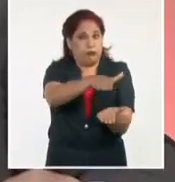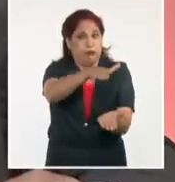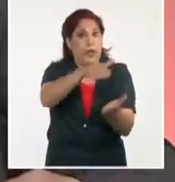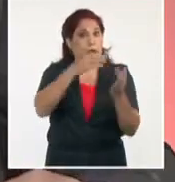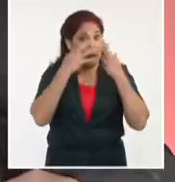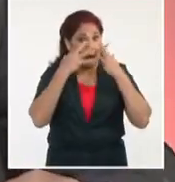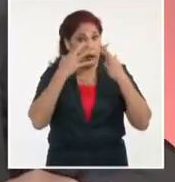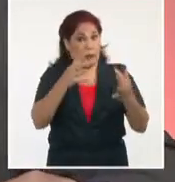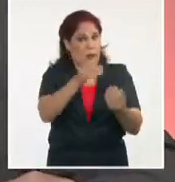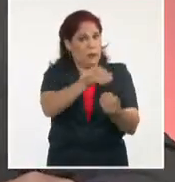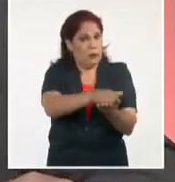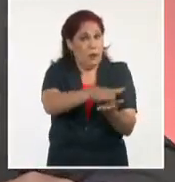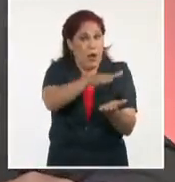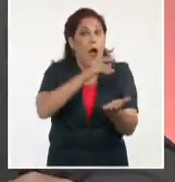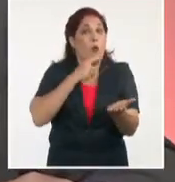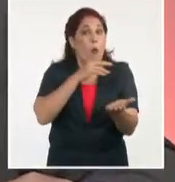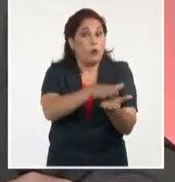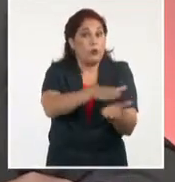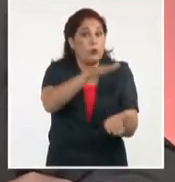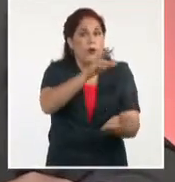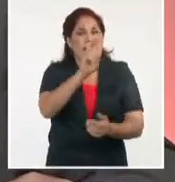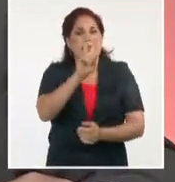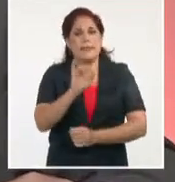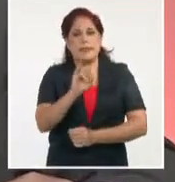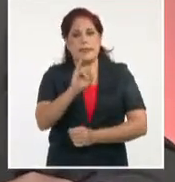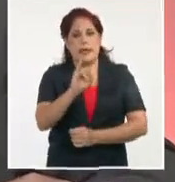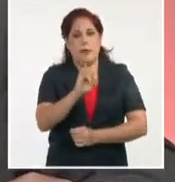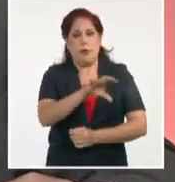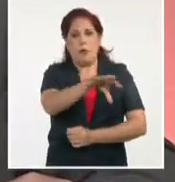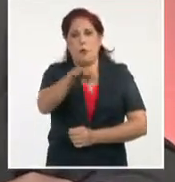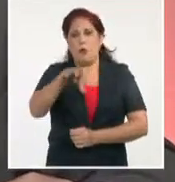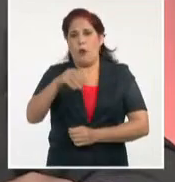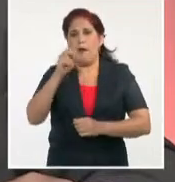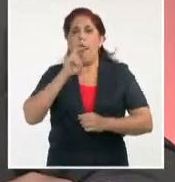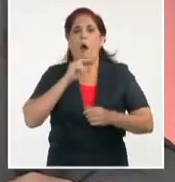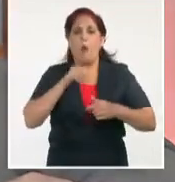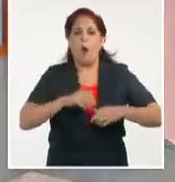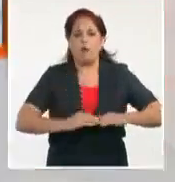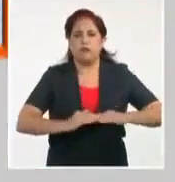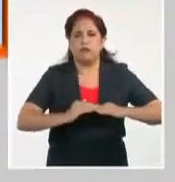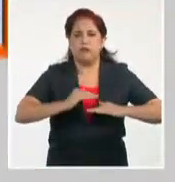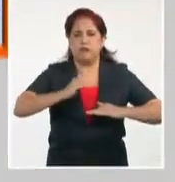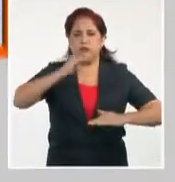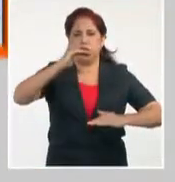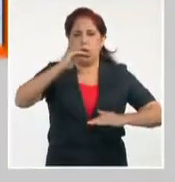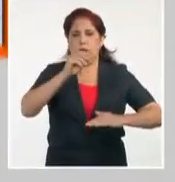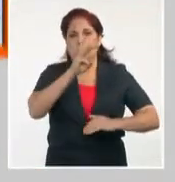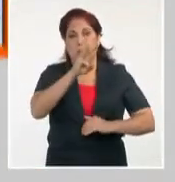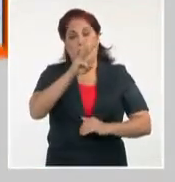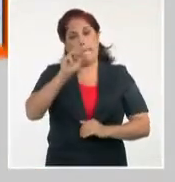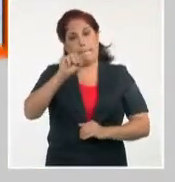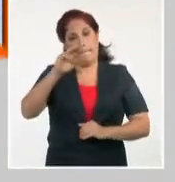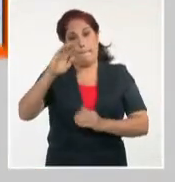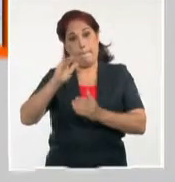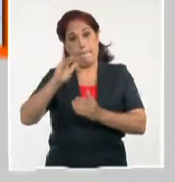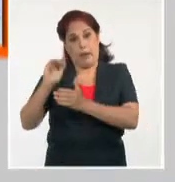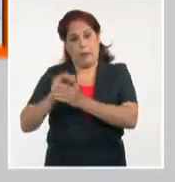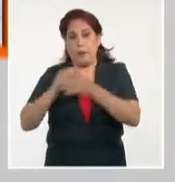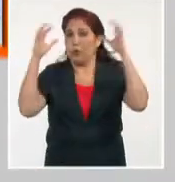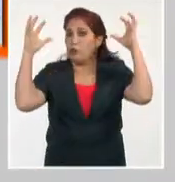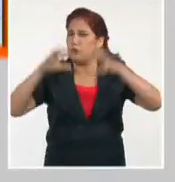muy importantes, en 6 estaciones pluviométricas. El acumulado ha sido superior a 300 milímetros, o sea, lluvia muy